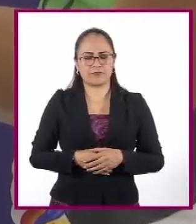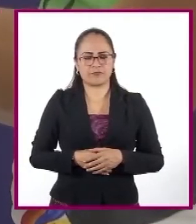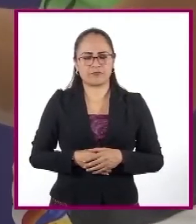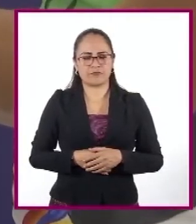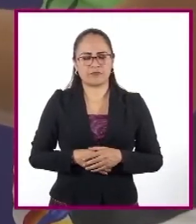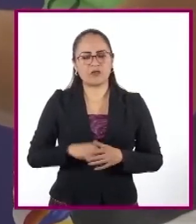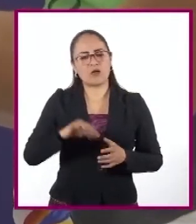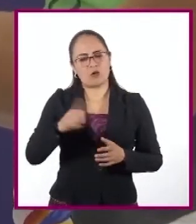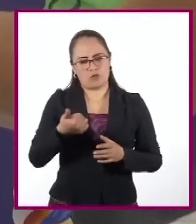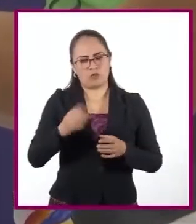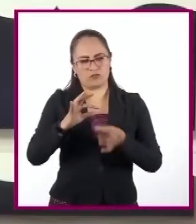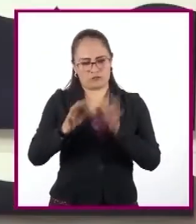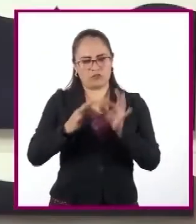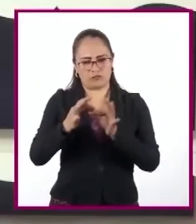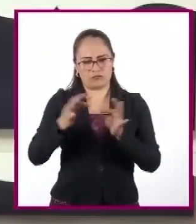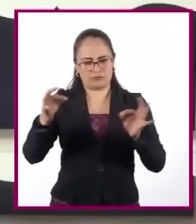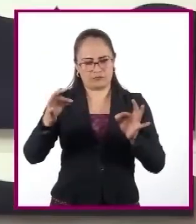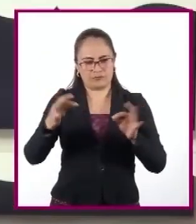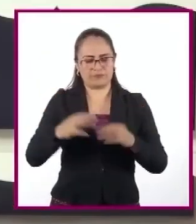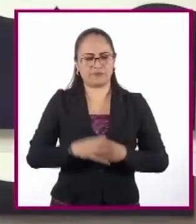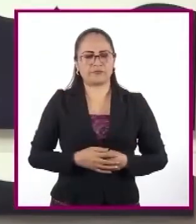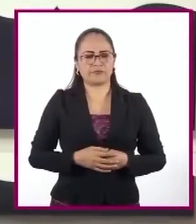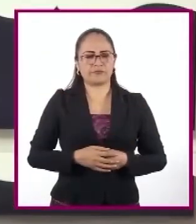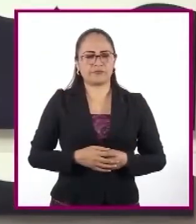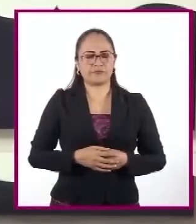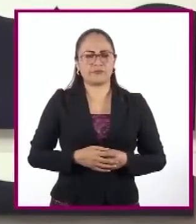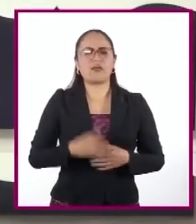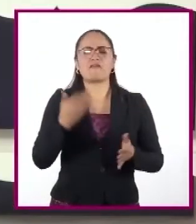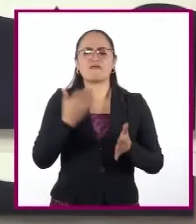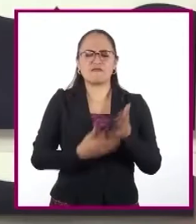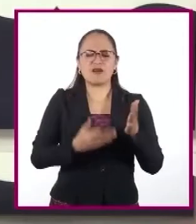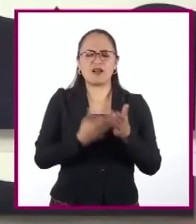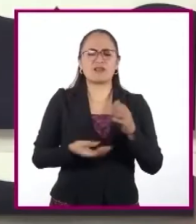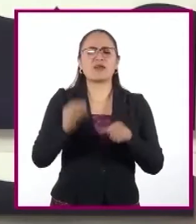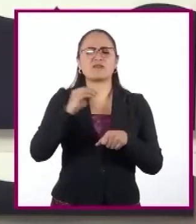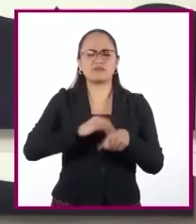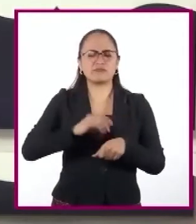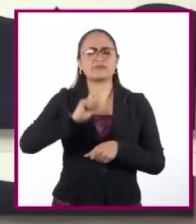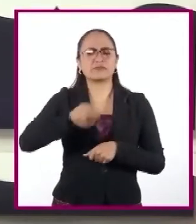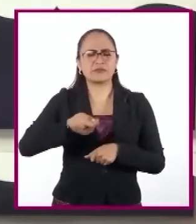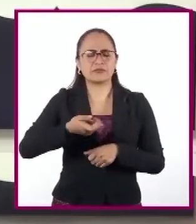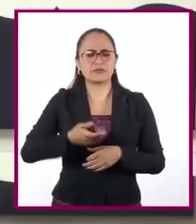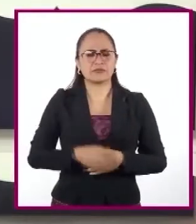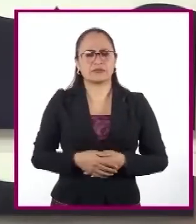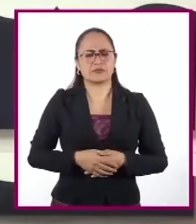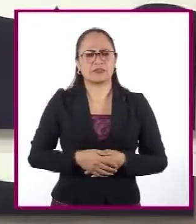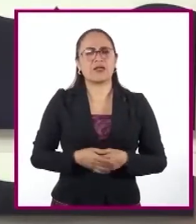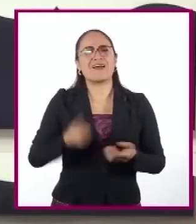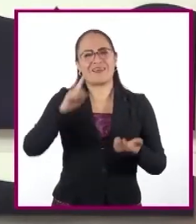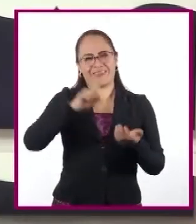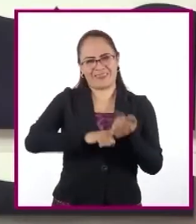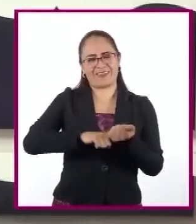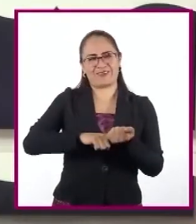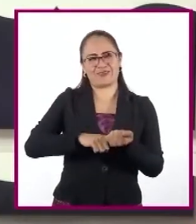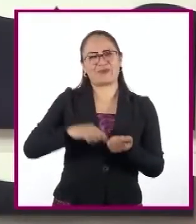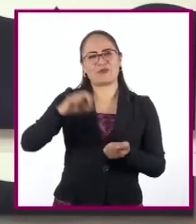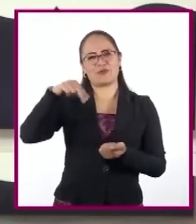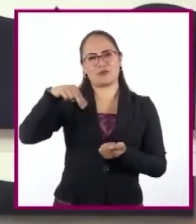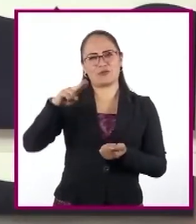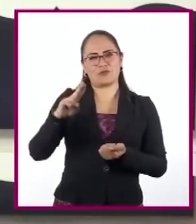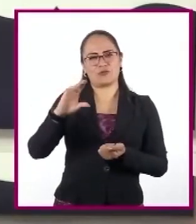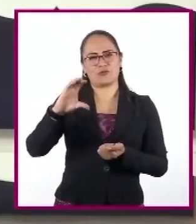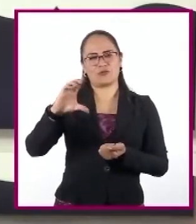Otra vueltecita. Ahora, ¿qué faltaría colocar aquí? El núcleo del átomo de